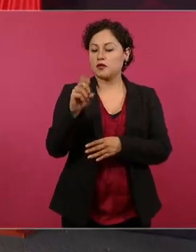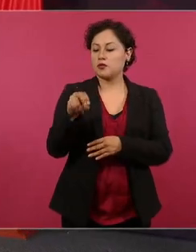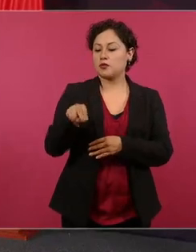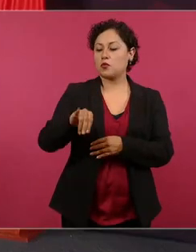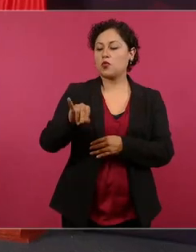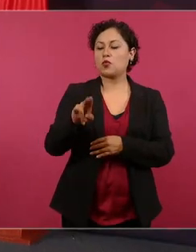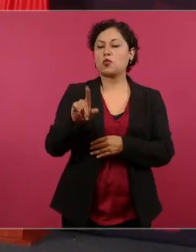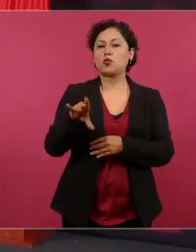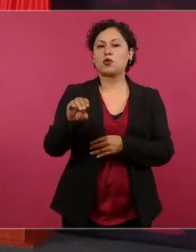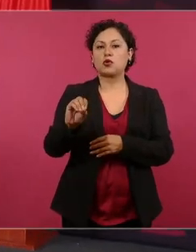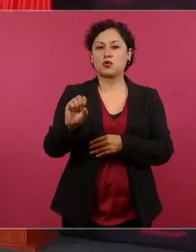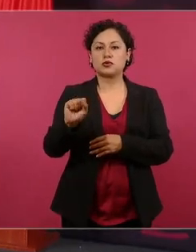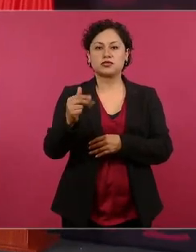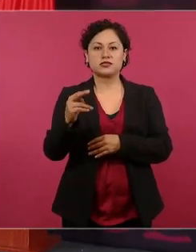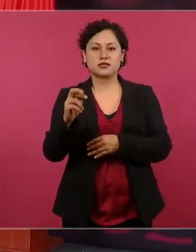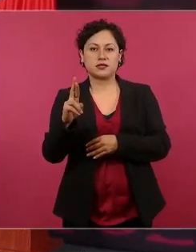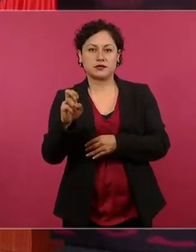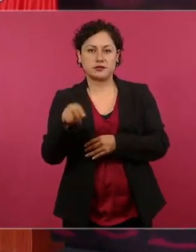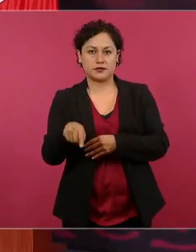Proceso